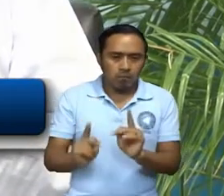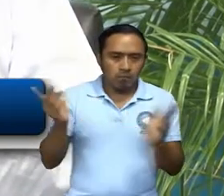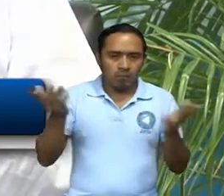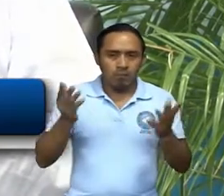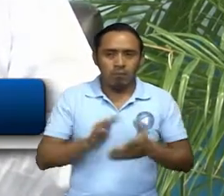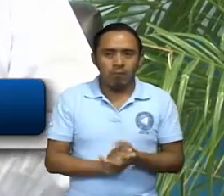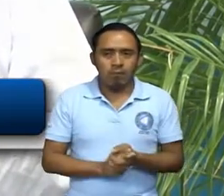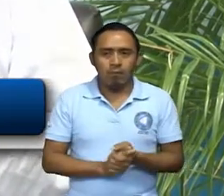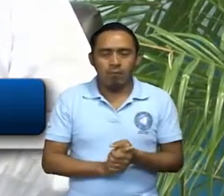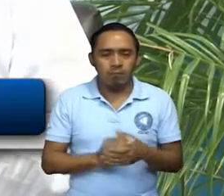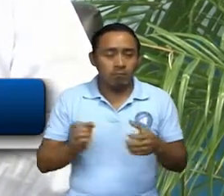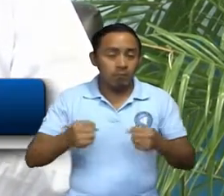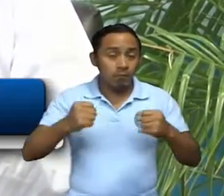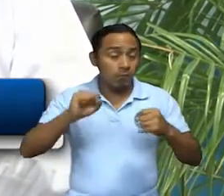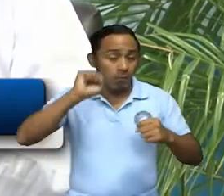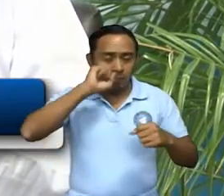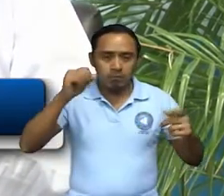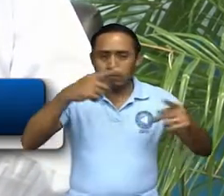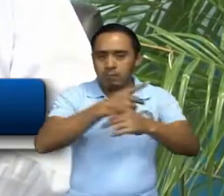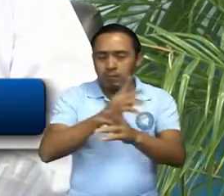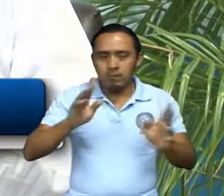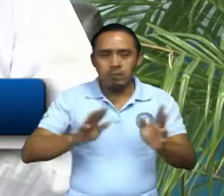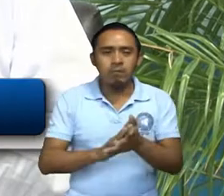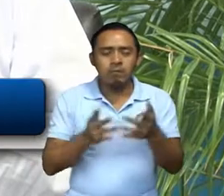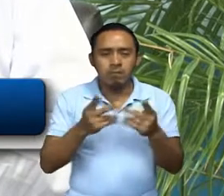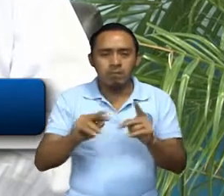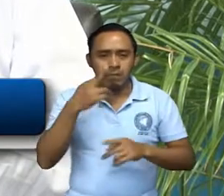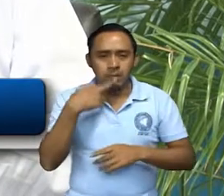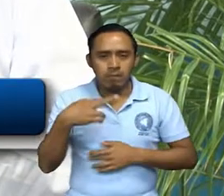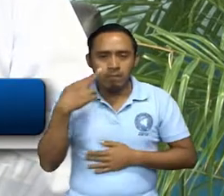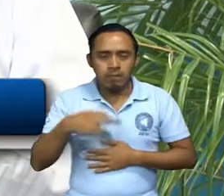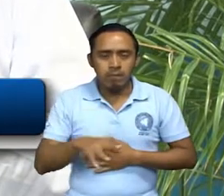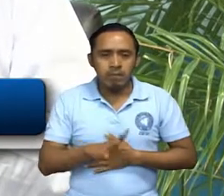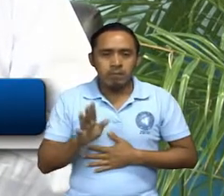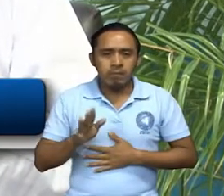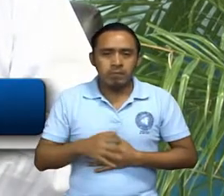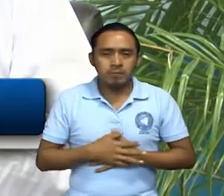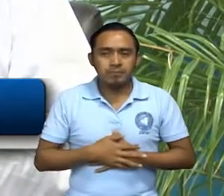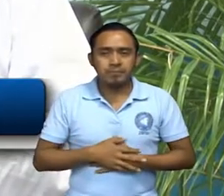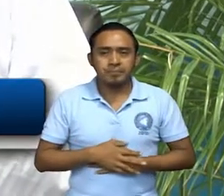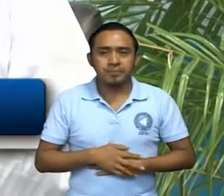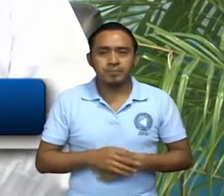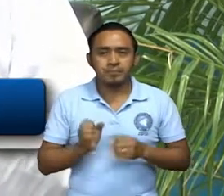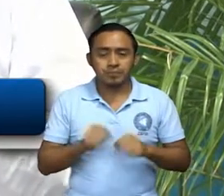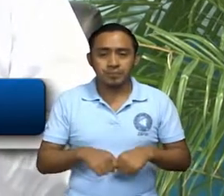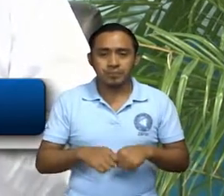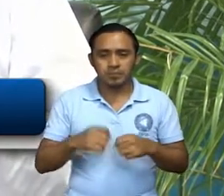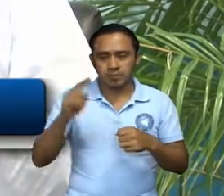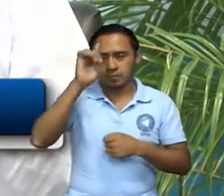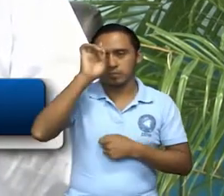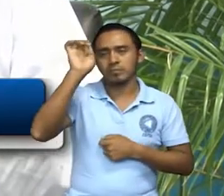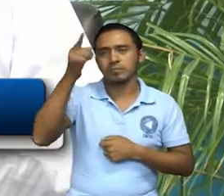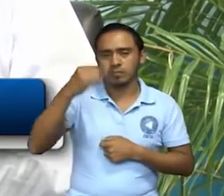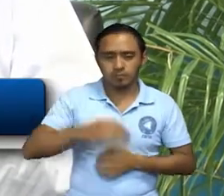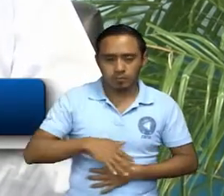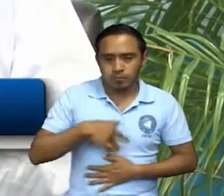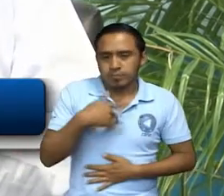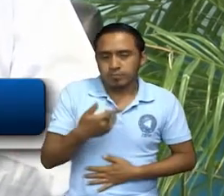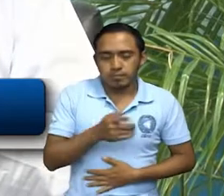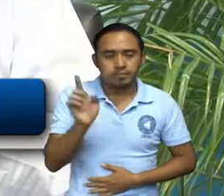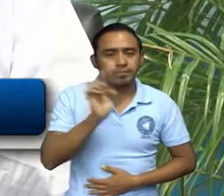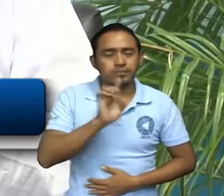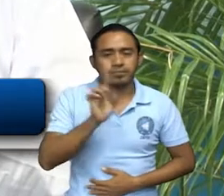si fue un golpe muy fuerte. Pero el sangrado de la nariz no es como un sangrado que te pueda causar mareos, náuseas.